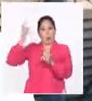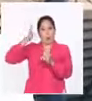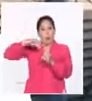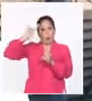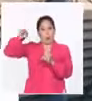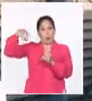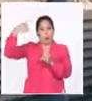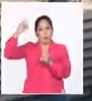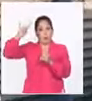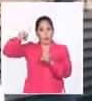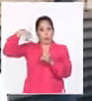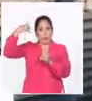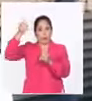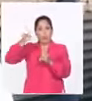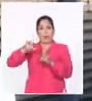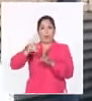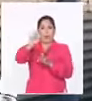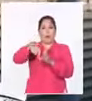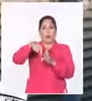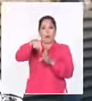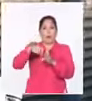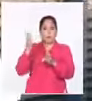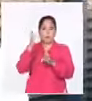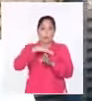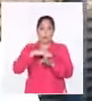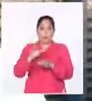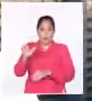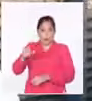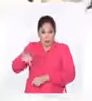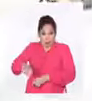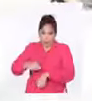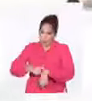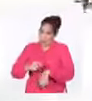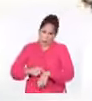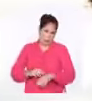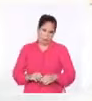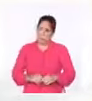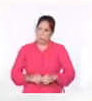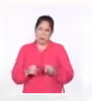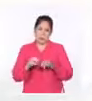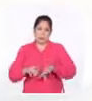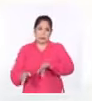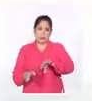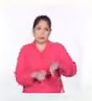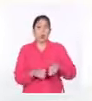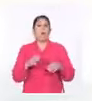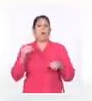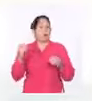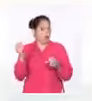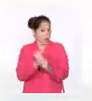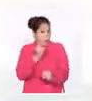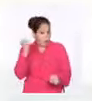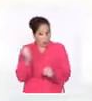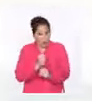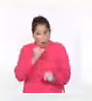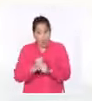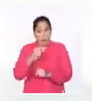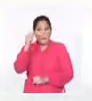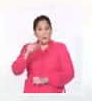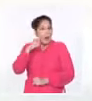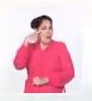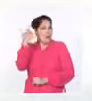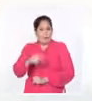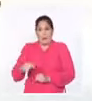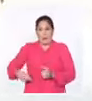poder pagar porque el PON no tiene conexión. Una bancarización en estos momentos no es ajustable. Mucha gente va a pasar trabajo en eso, gente que no sabe manipular eso,